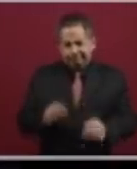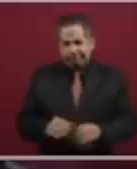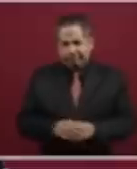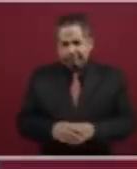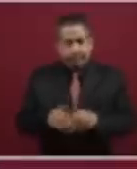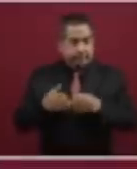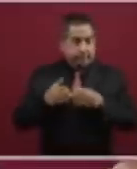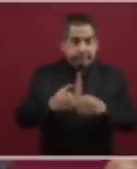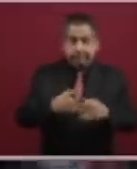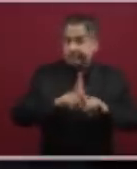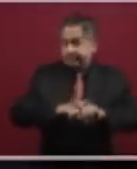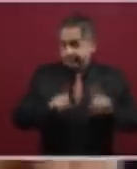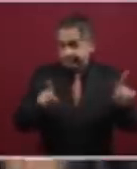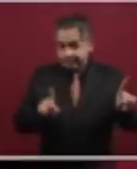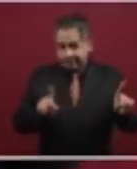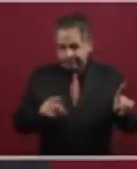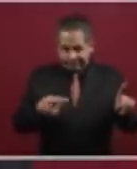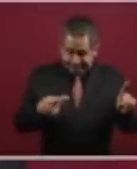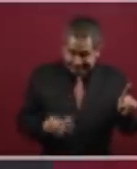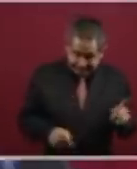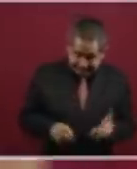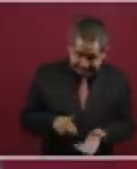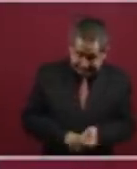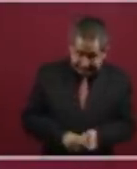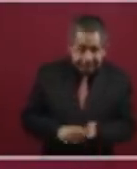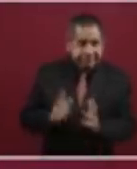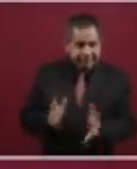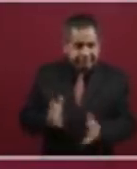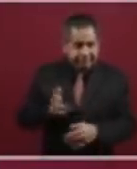barcos, sino lo que se tiene disponible.